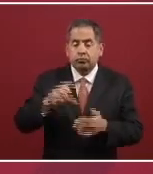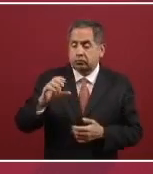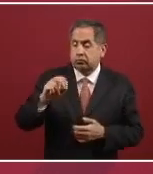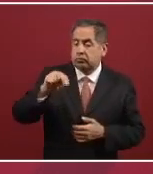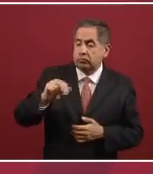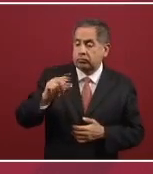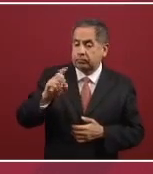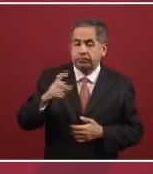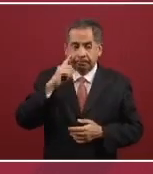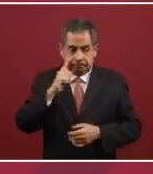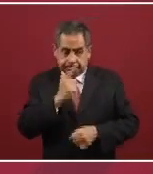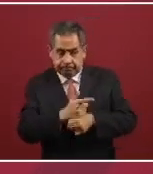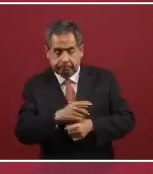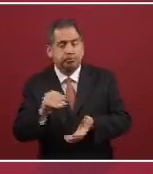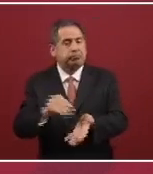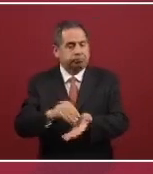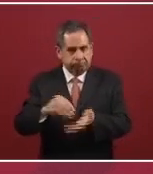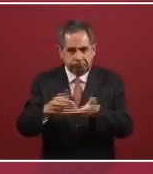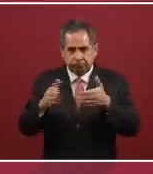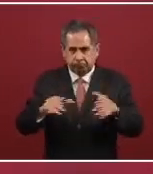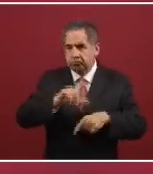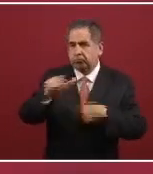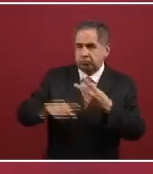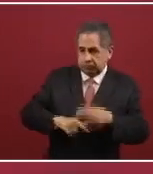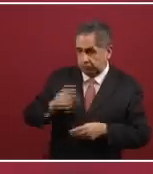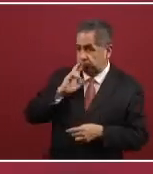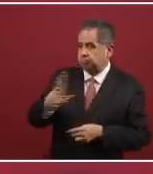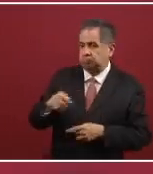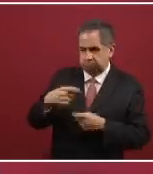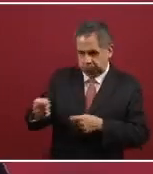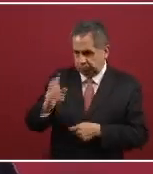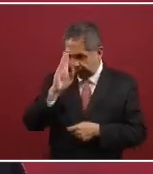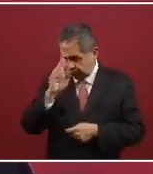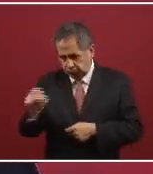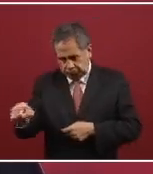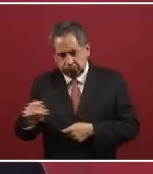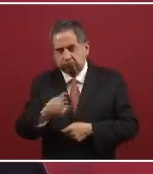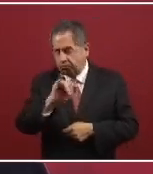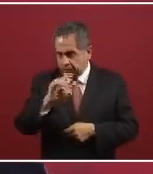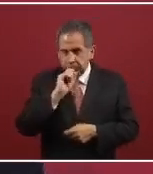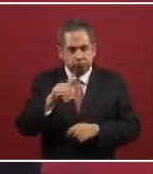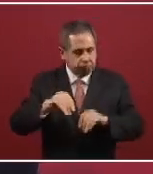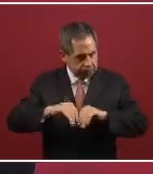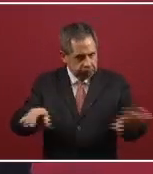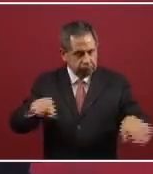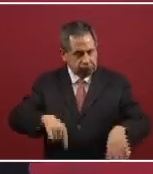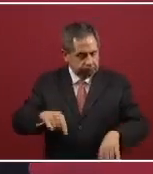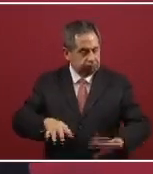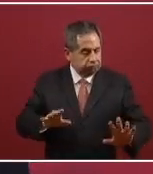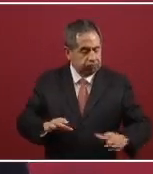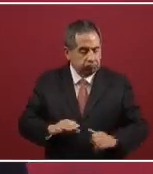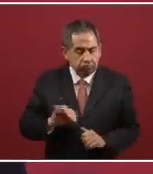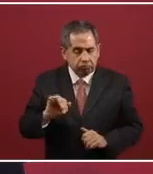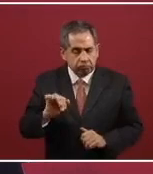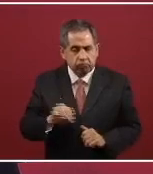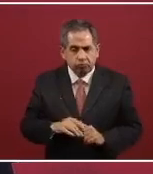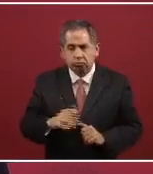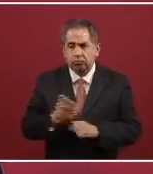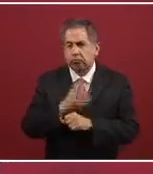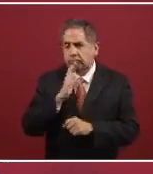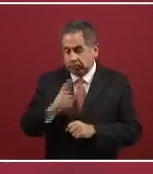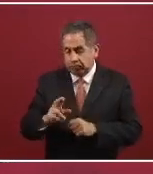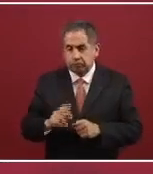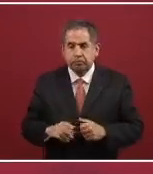y aquí se va a dar a conocer también el